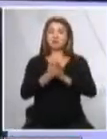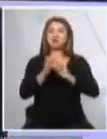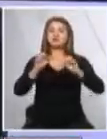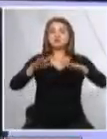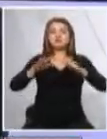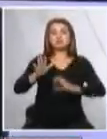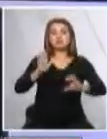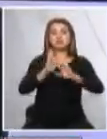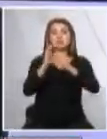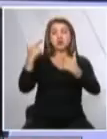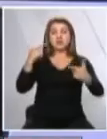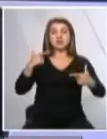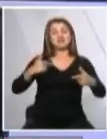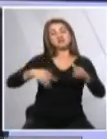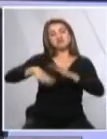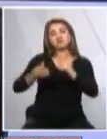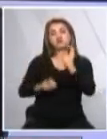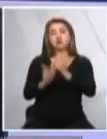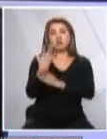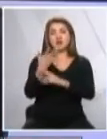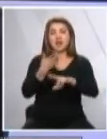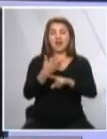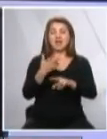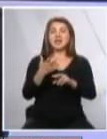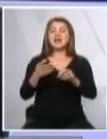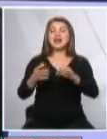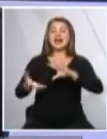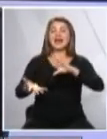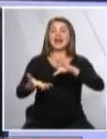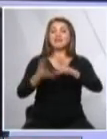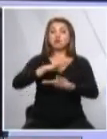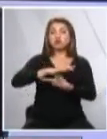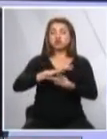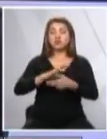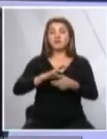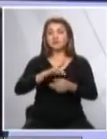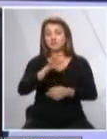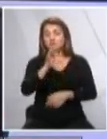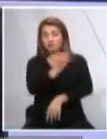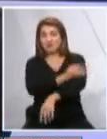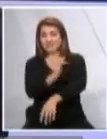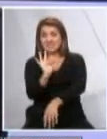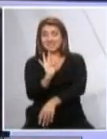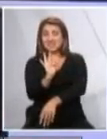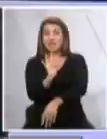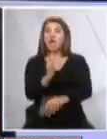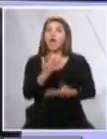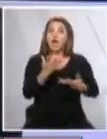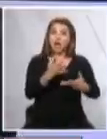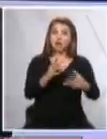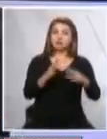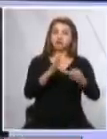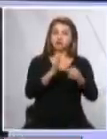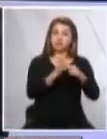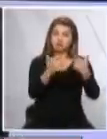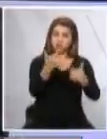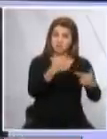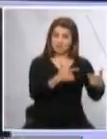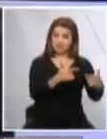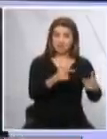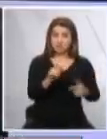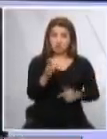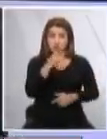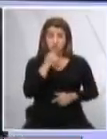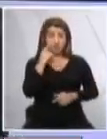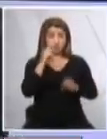es la institución política más moderna que existe. Nace en la Revolución Francesa y se usa justamente, fundamentalmente, cuando hay grandes crisis políticas, cuando efectivamente ya no se ve